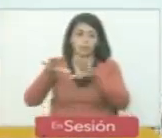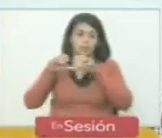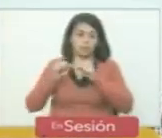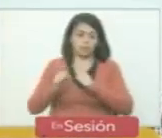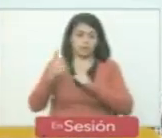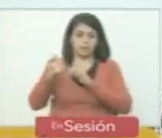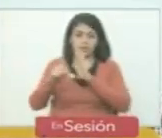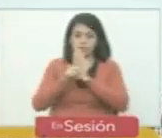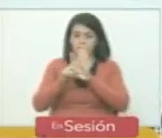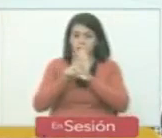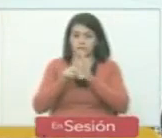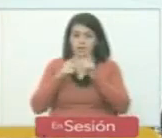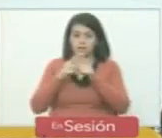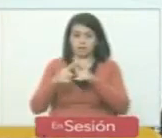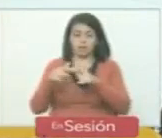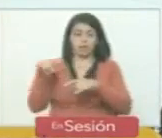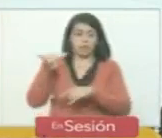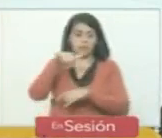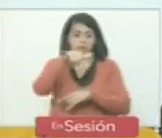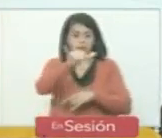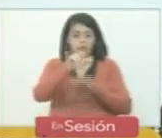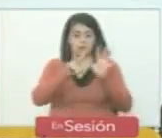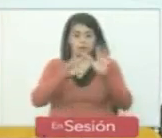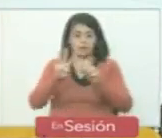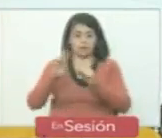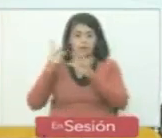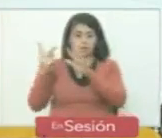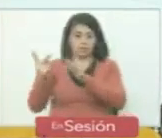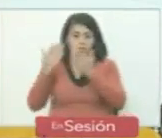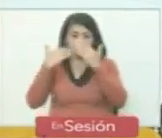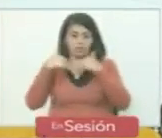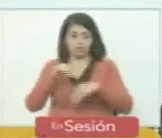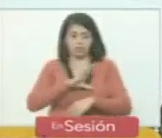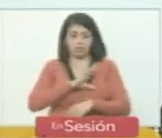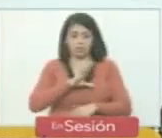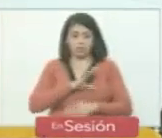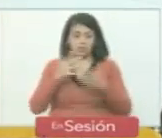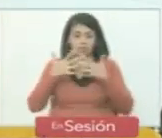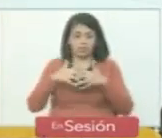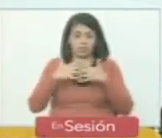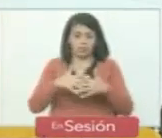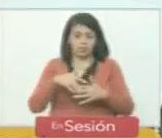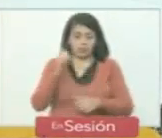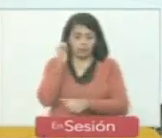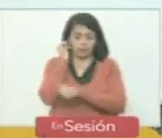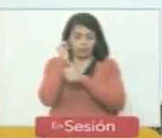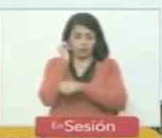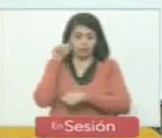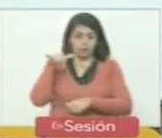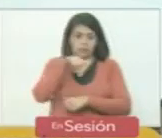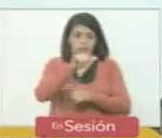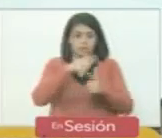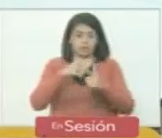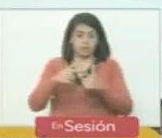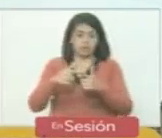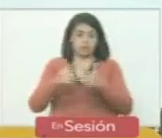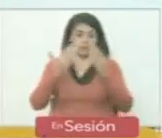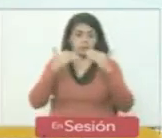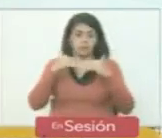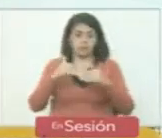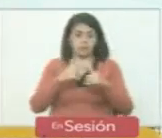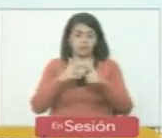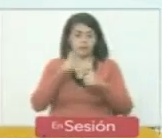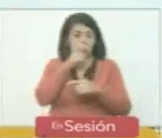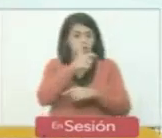apropiarse ilegalmente del avión Boeing 747, propiedad de la empresa Conviasa y por consiguiente